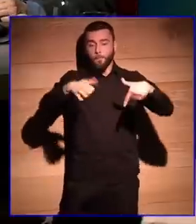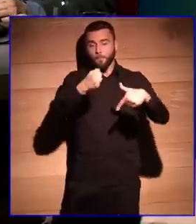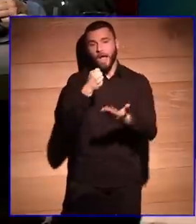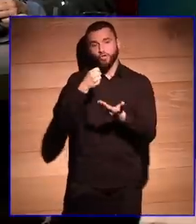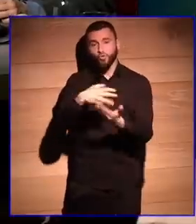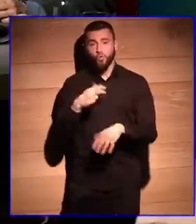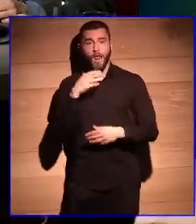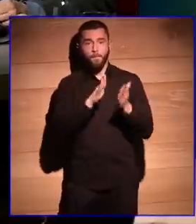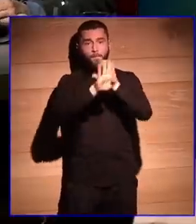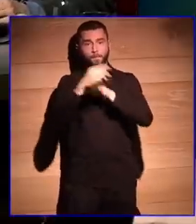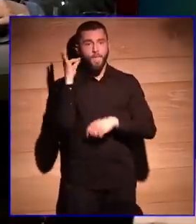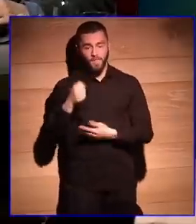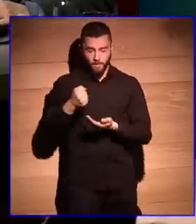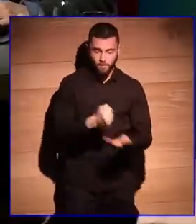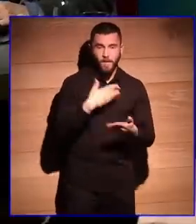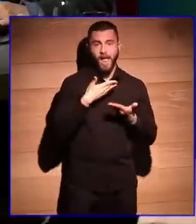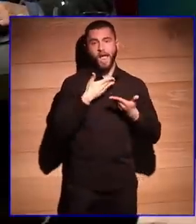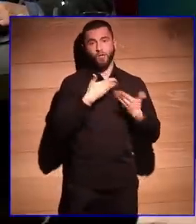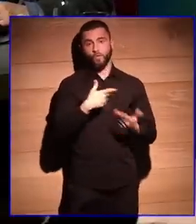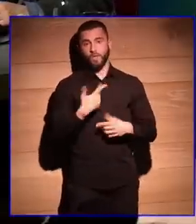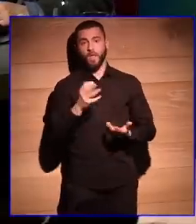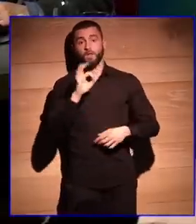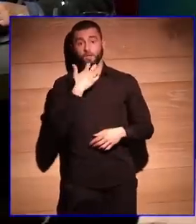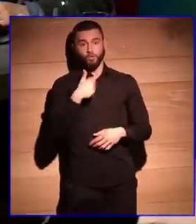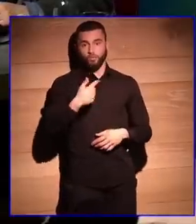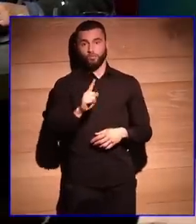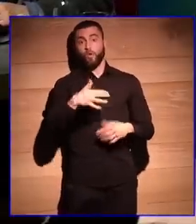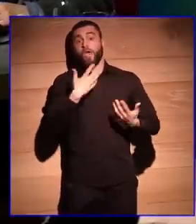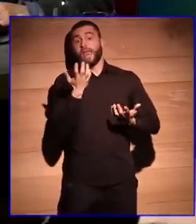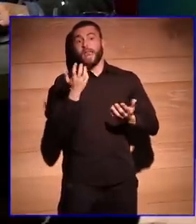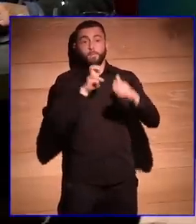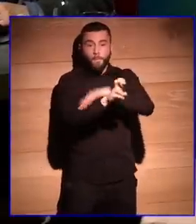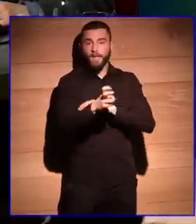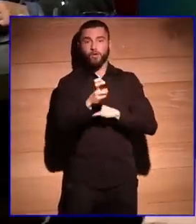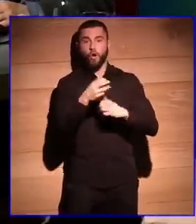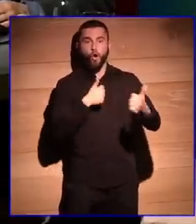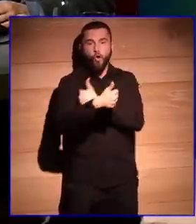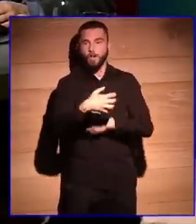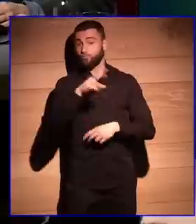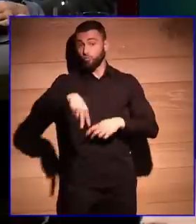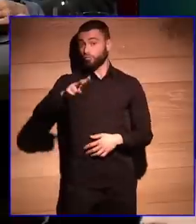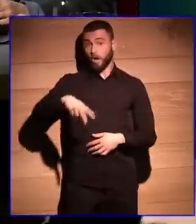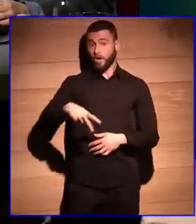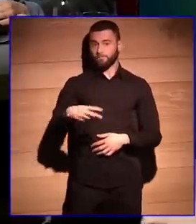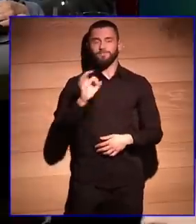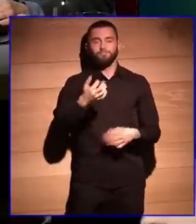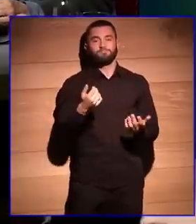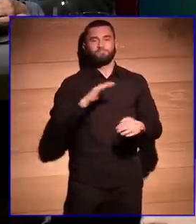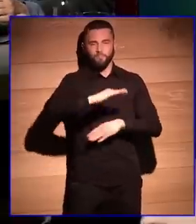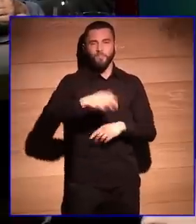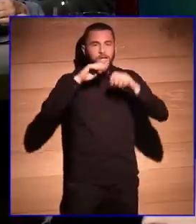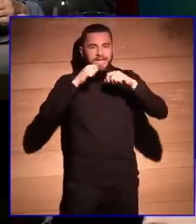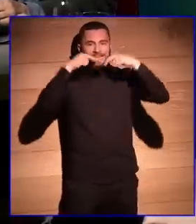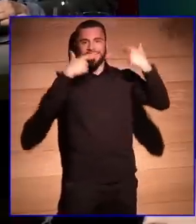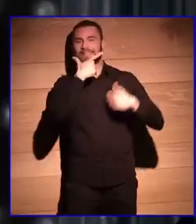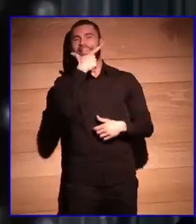pues son una especie de representaciones todas de Pierre No Doy Una. Ese villano... Jamás se cuela en el metro. Que se ríe de una forma sardónica